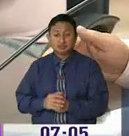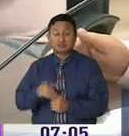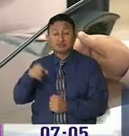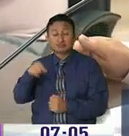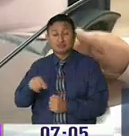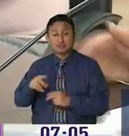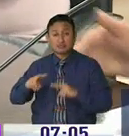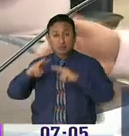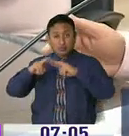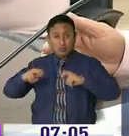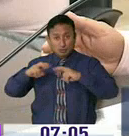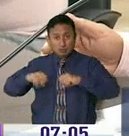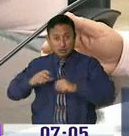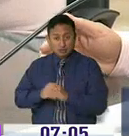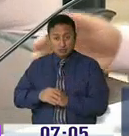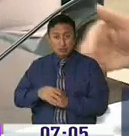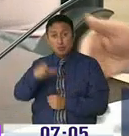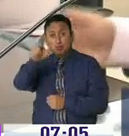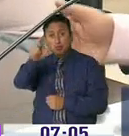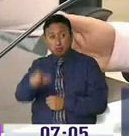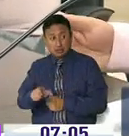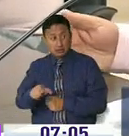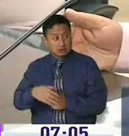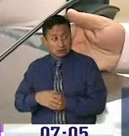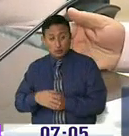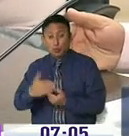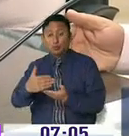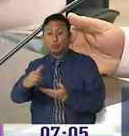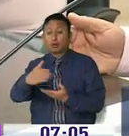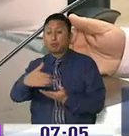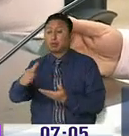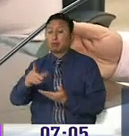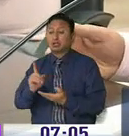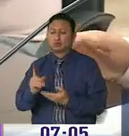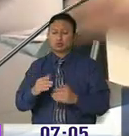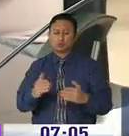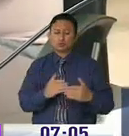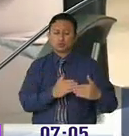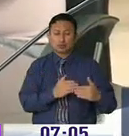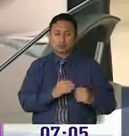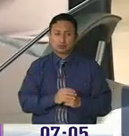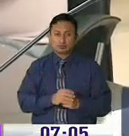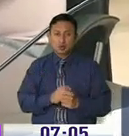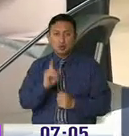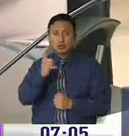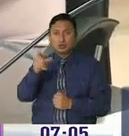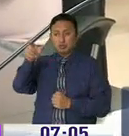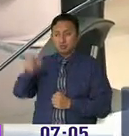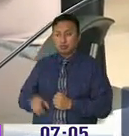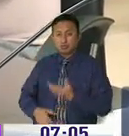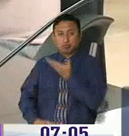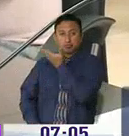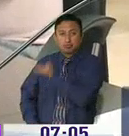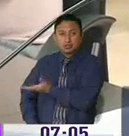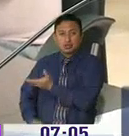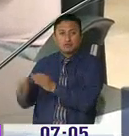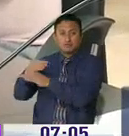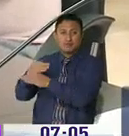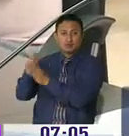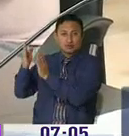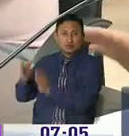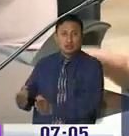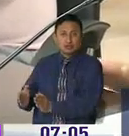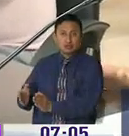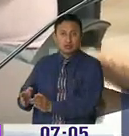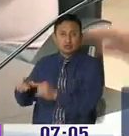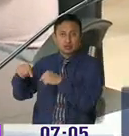presuntos participantes en los ilícitos y se ensaña con una funcionaria que está demostrado nada